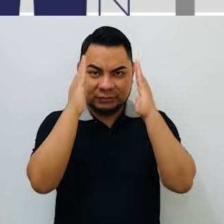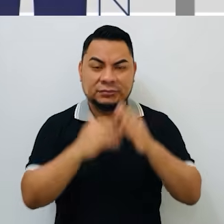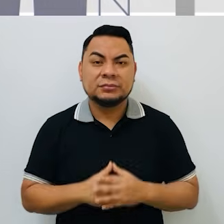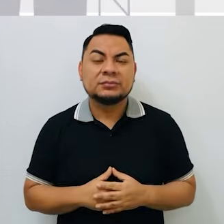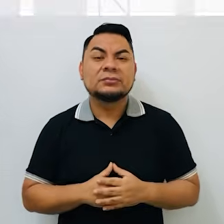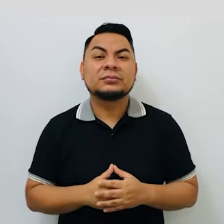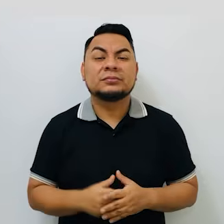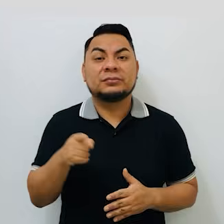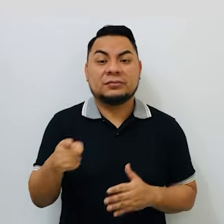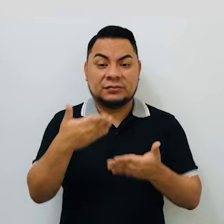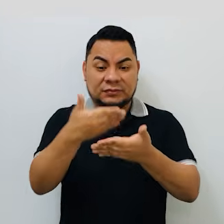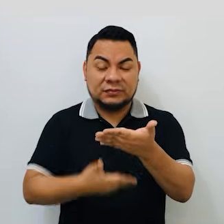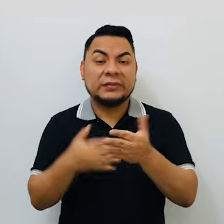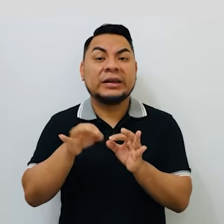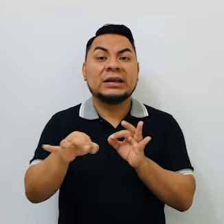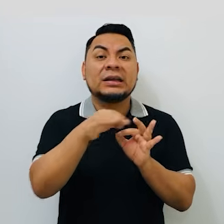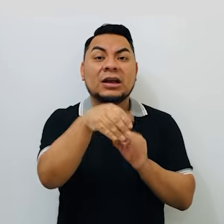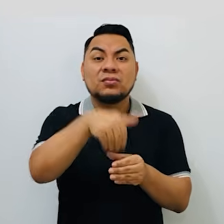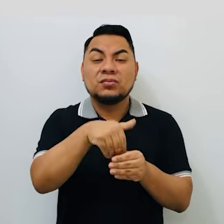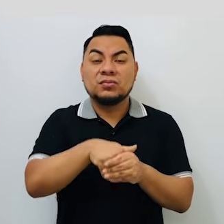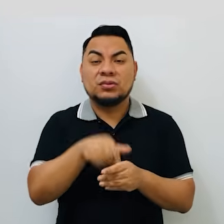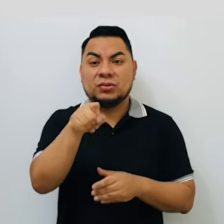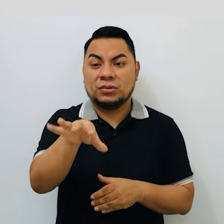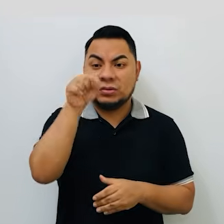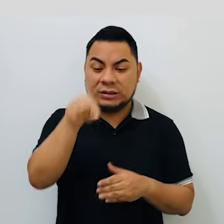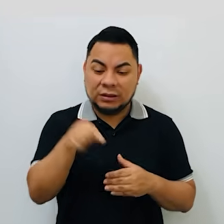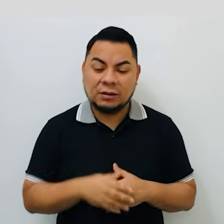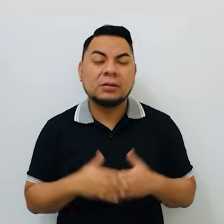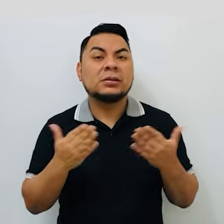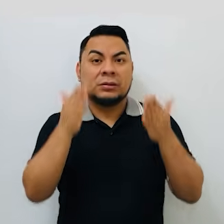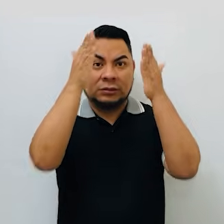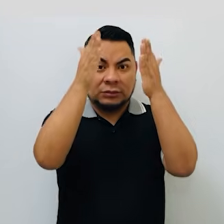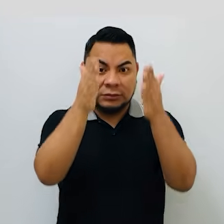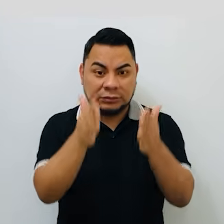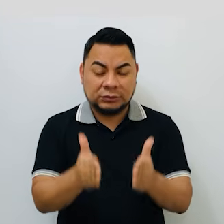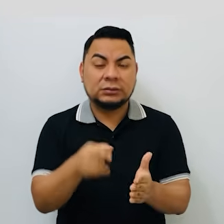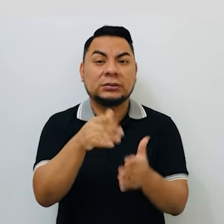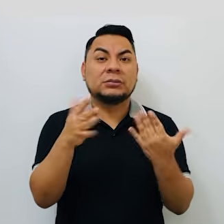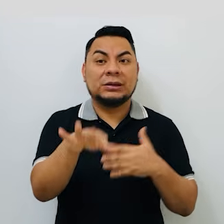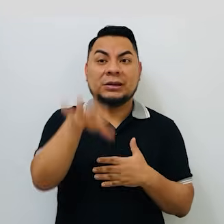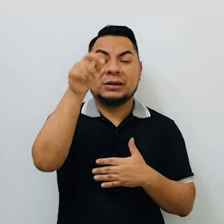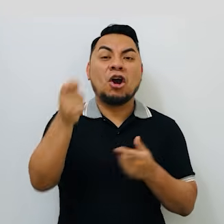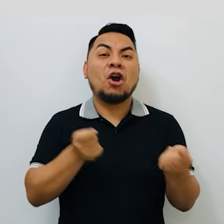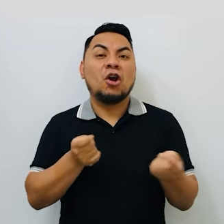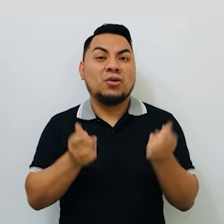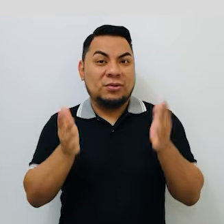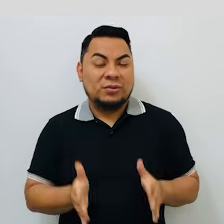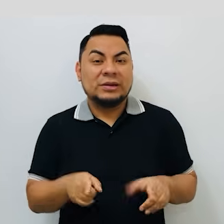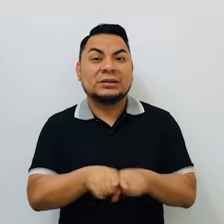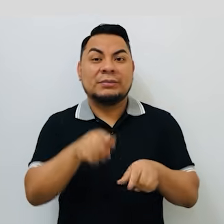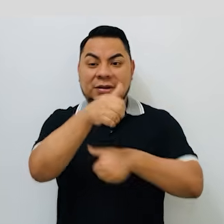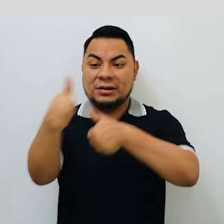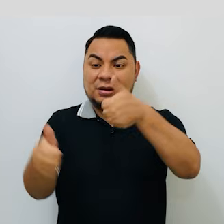Pon atención. En las cédulas regionales encontrarás que éstas tienen una columna para elegir al